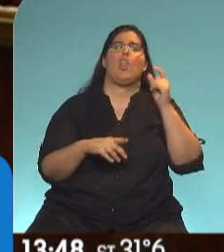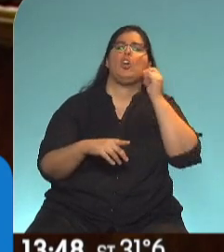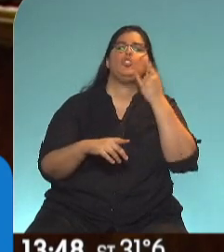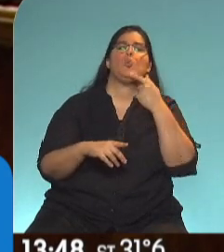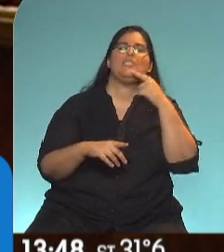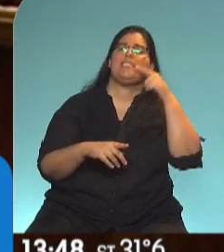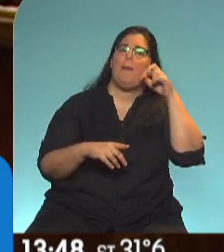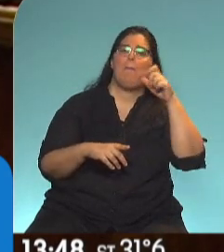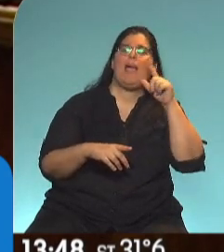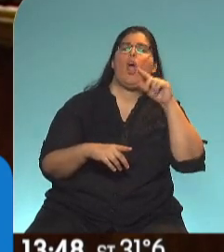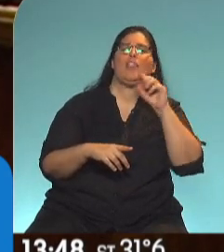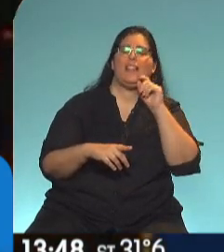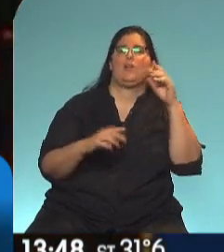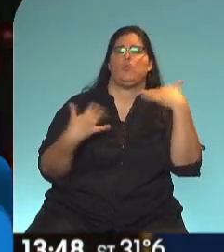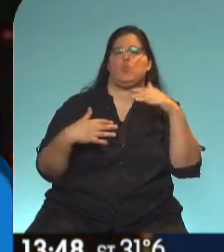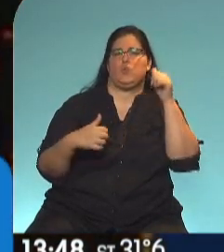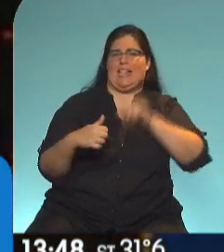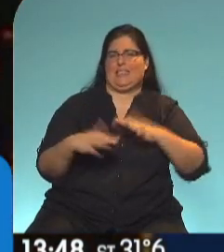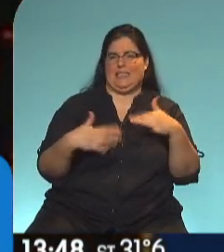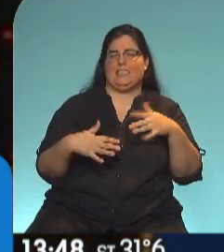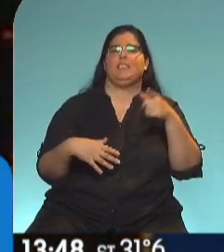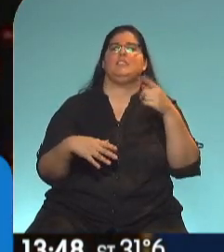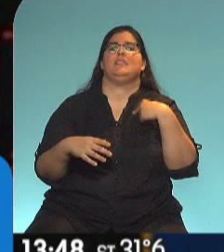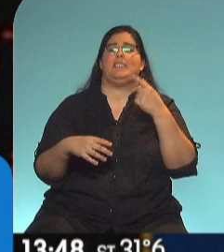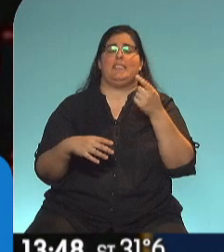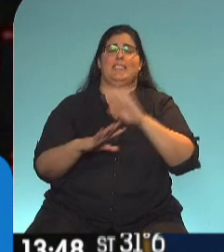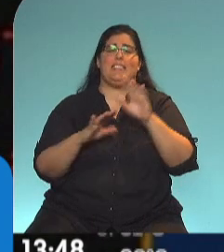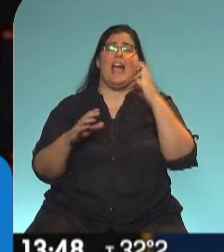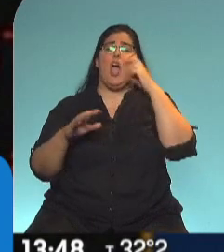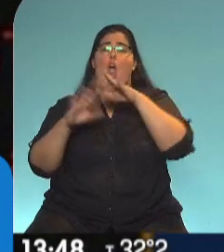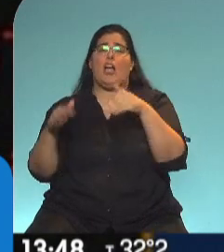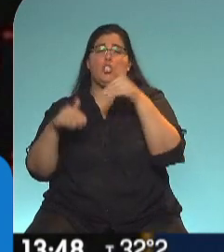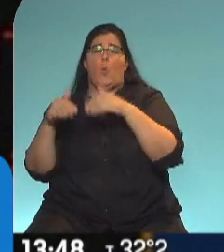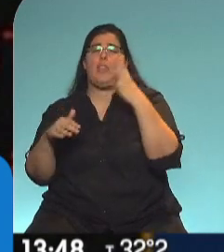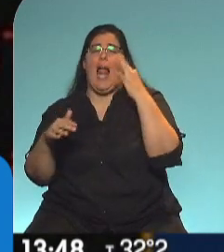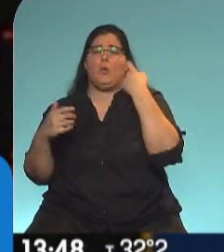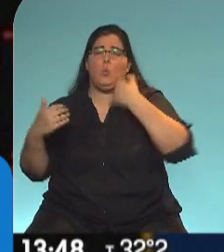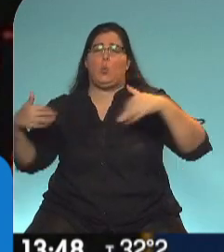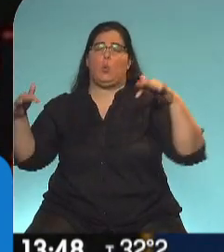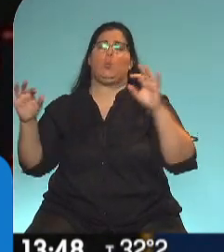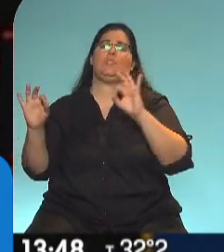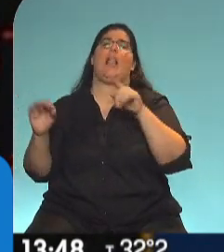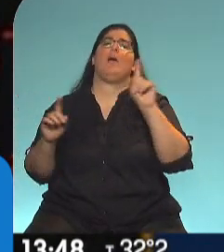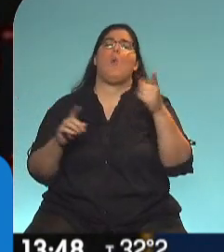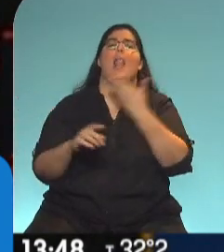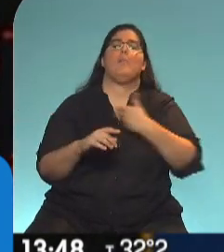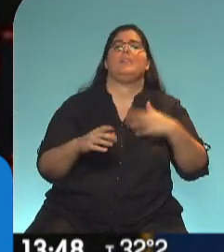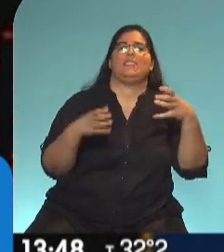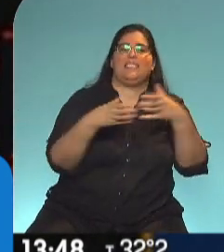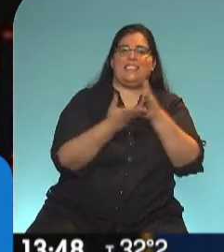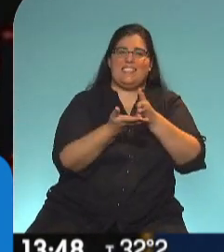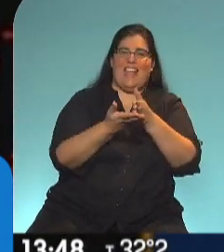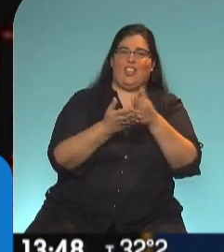Conte. Luego de superar apenas el voto de confianza del Parlamento, el premier de centroizquierda quedó